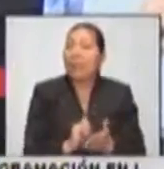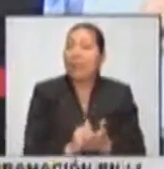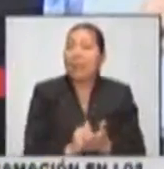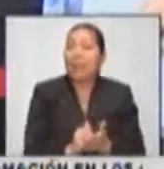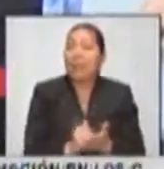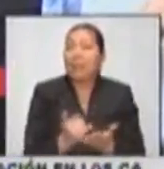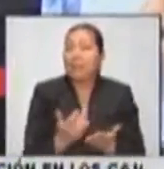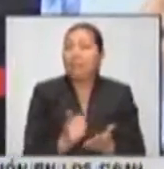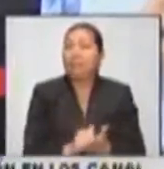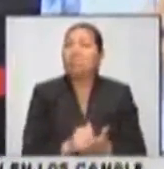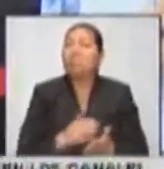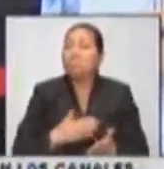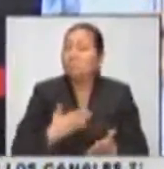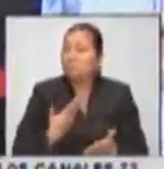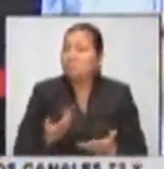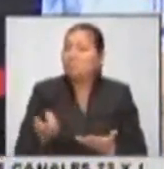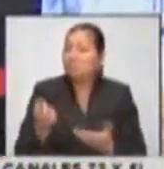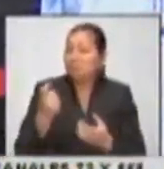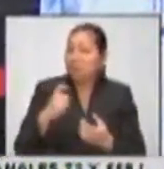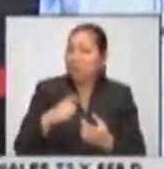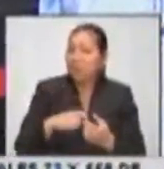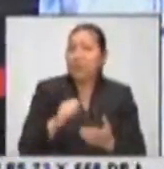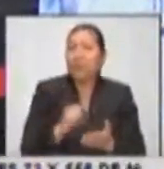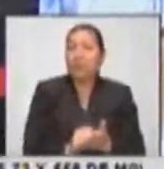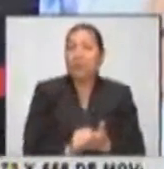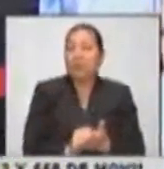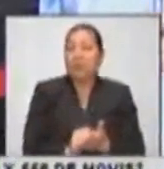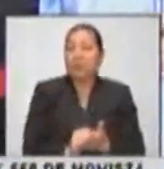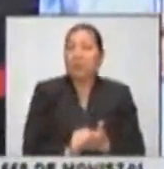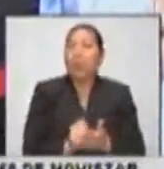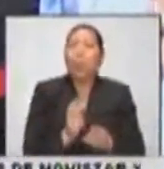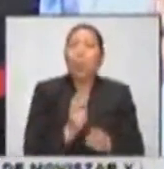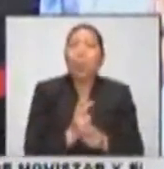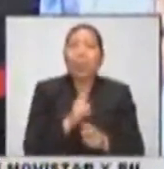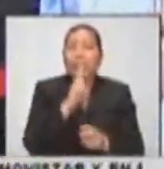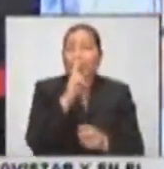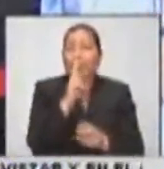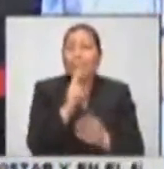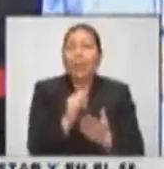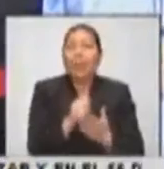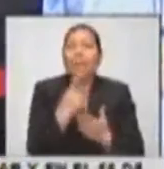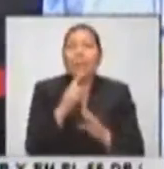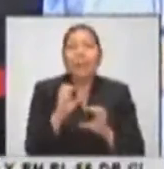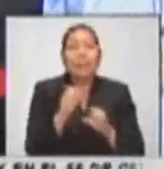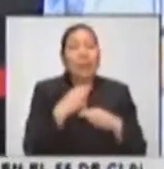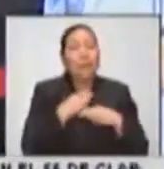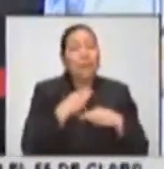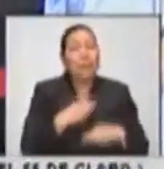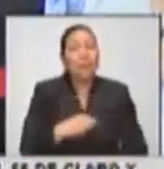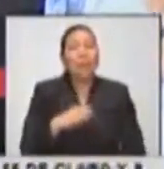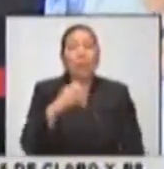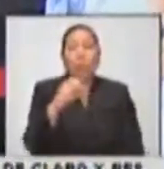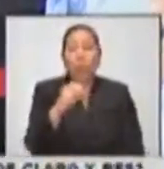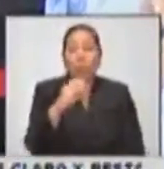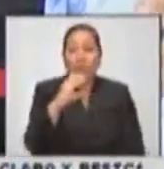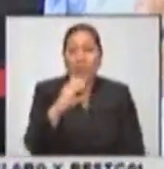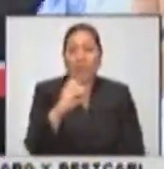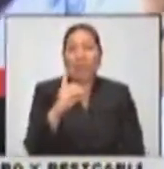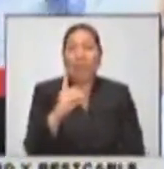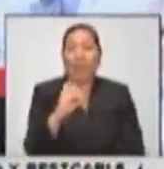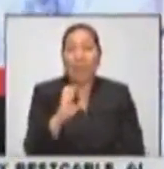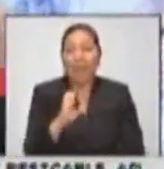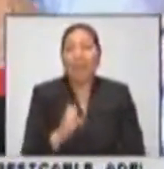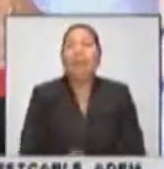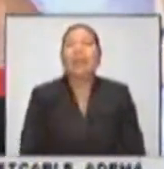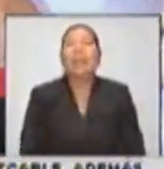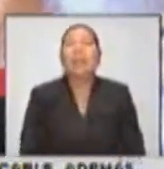que puede influir en las pretensiones del Perú para ser miembro de la OCDE. Porque